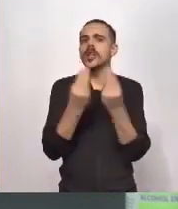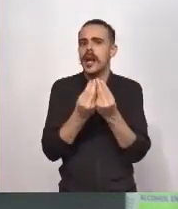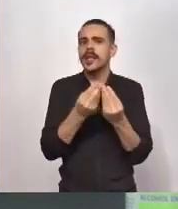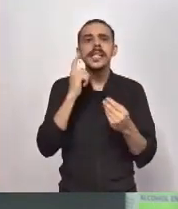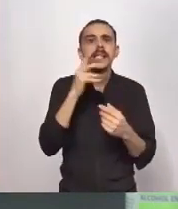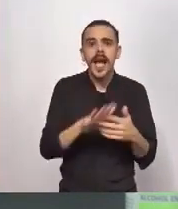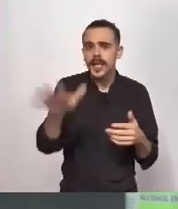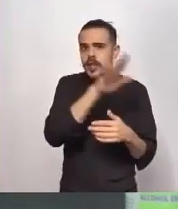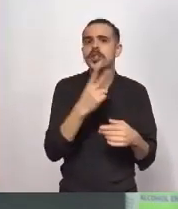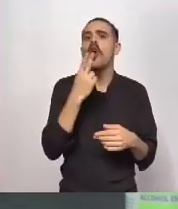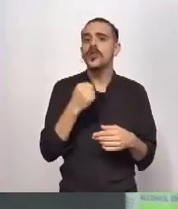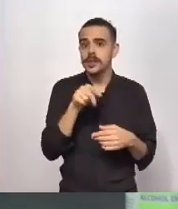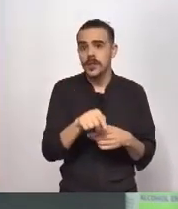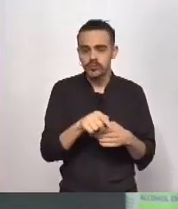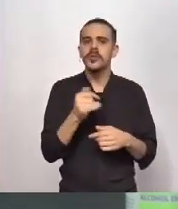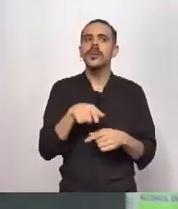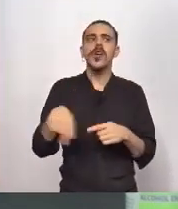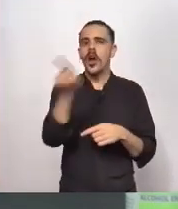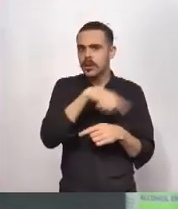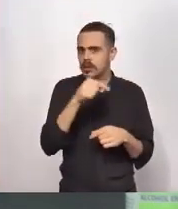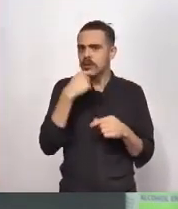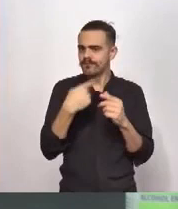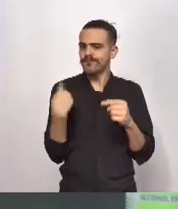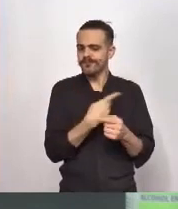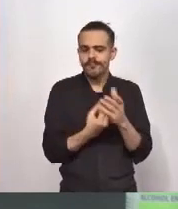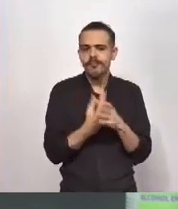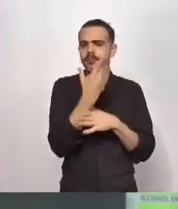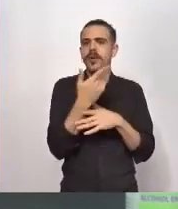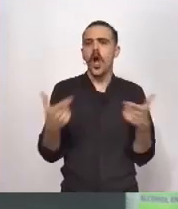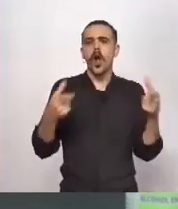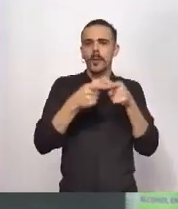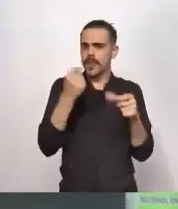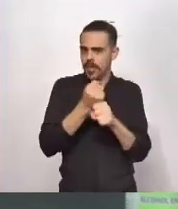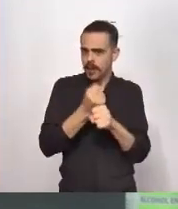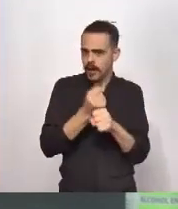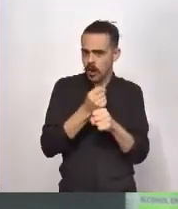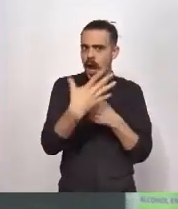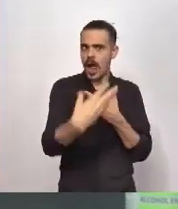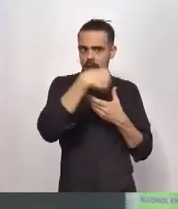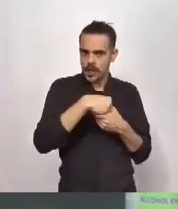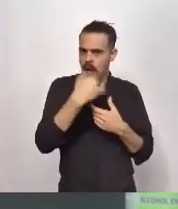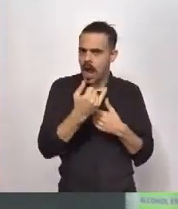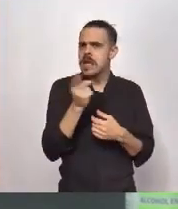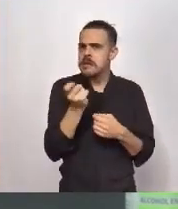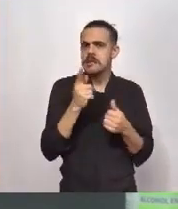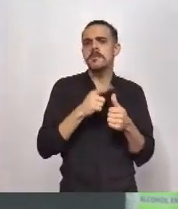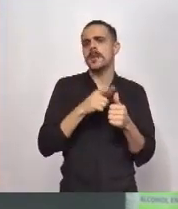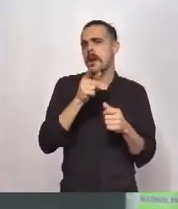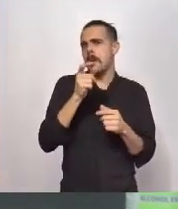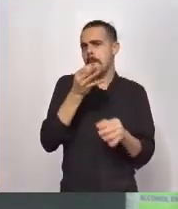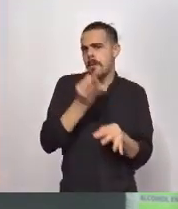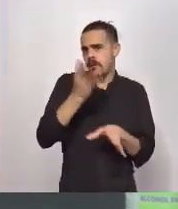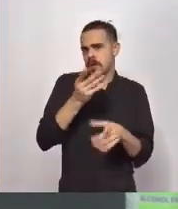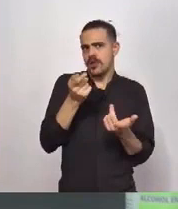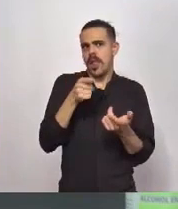trabajo, formamos un comité de trabajo que está conformado por músicos y asistentes sociales y obviamente la